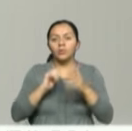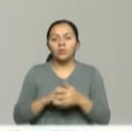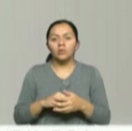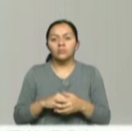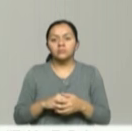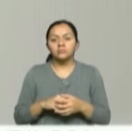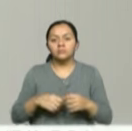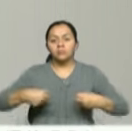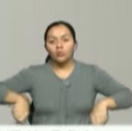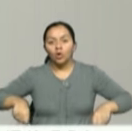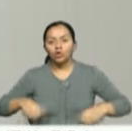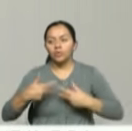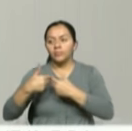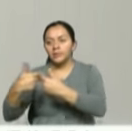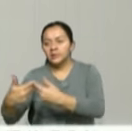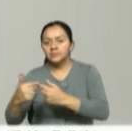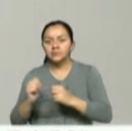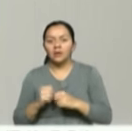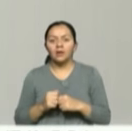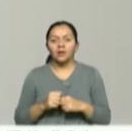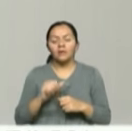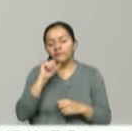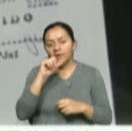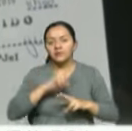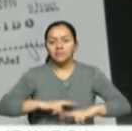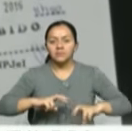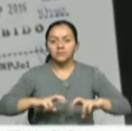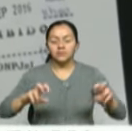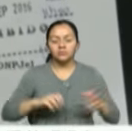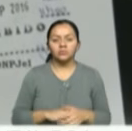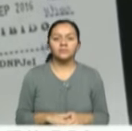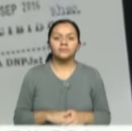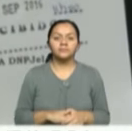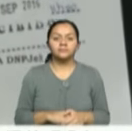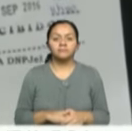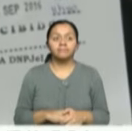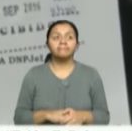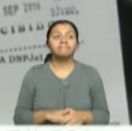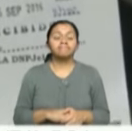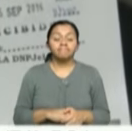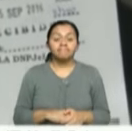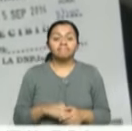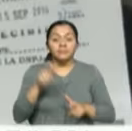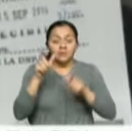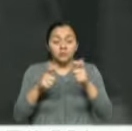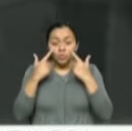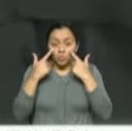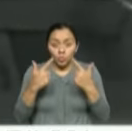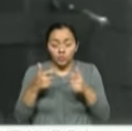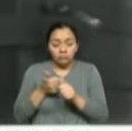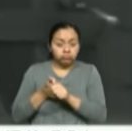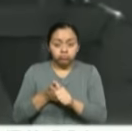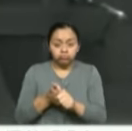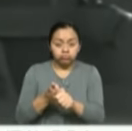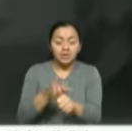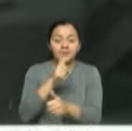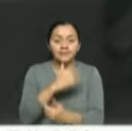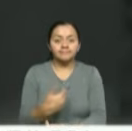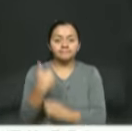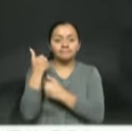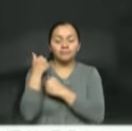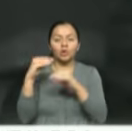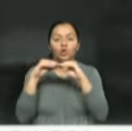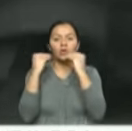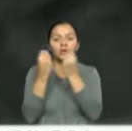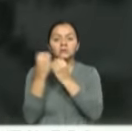facilitar una motocicleta, en ese sentido todavía se está investigando. La custodia y traslado estuvo a cargo de la Organización